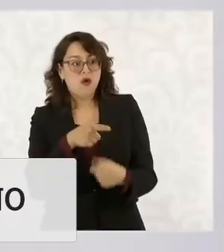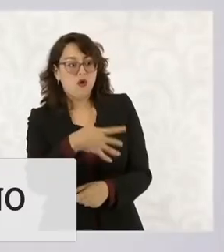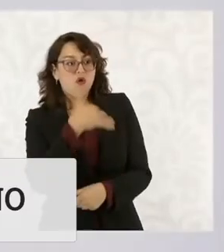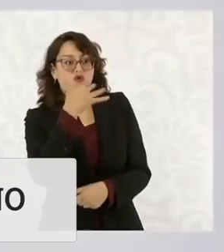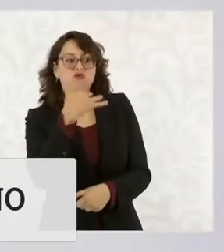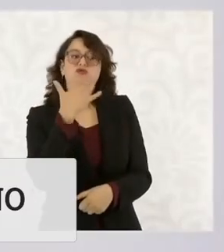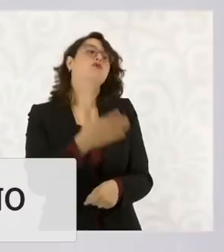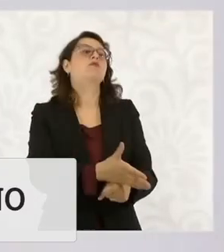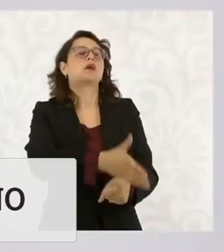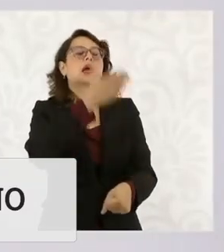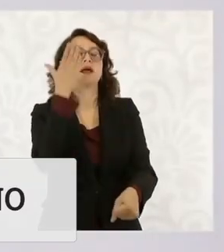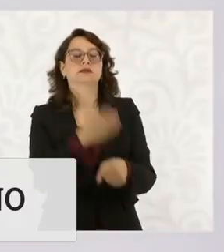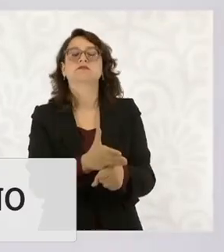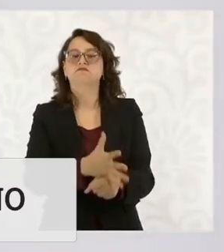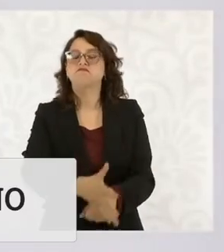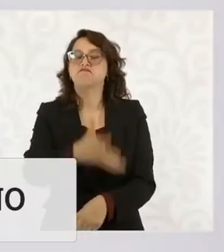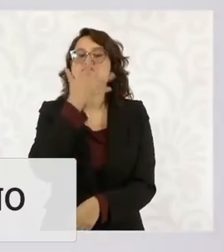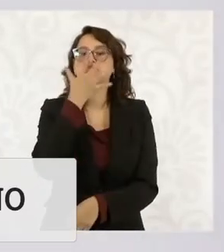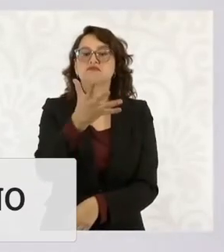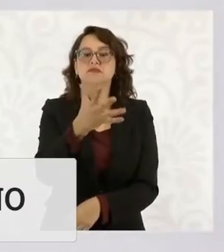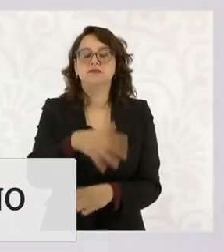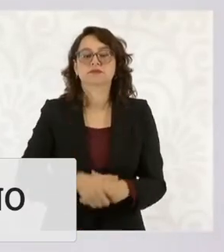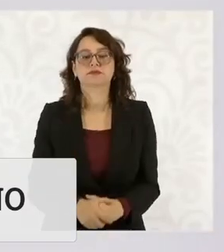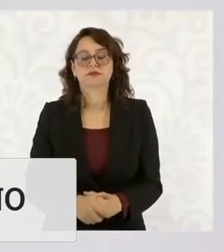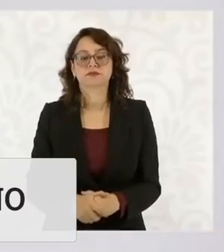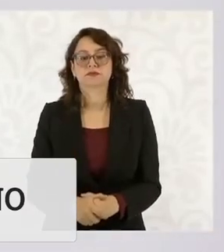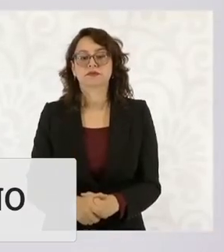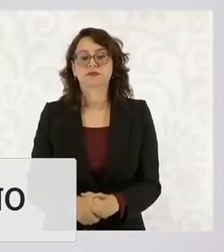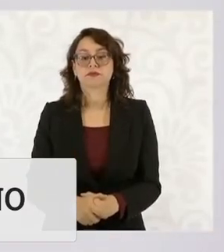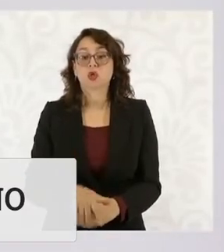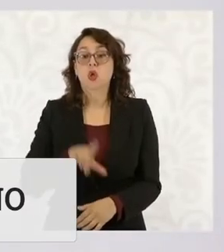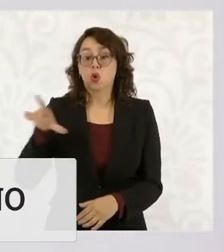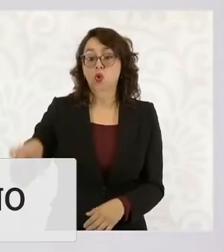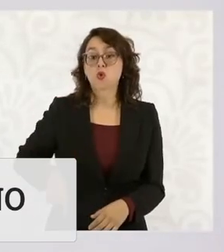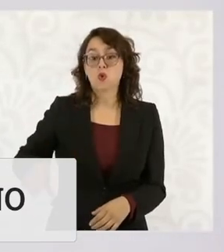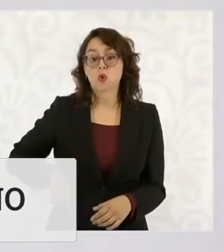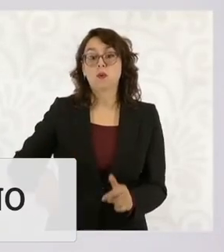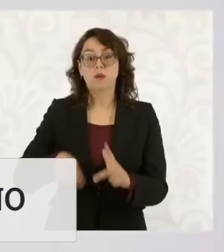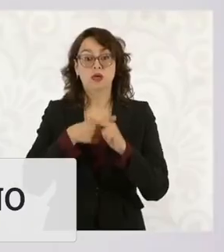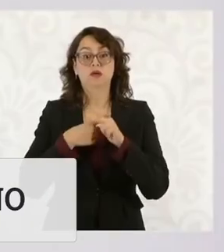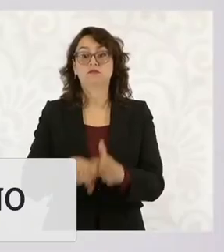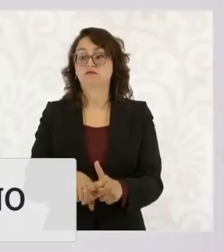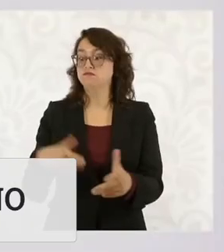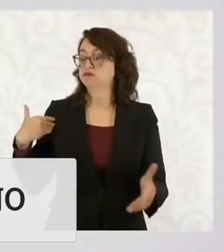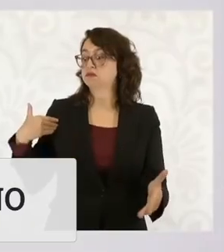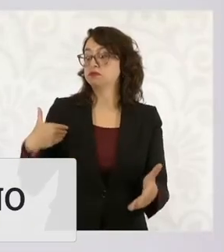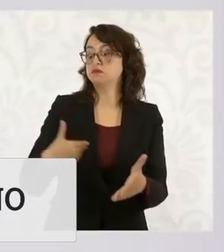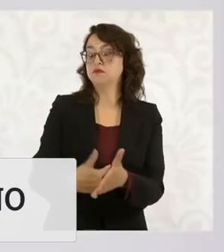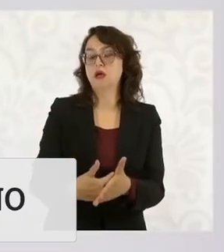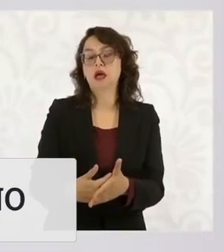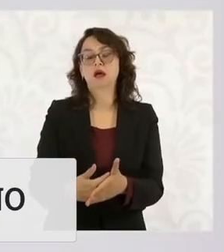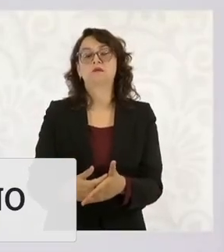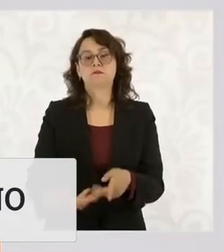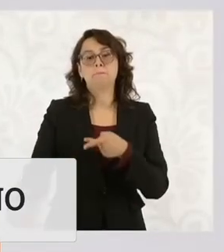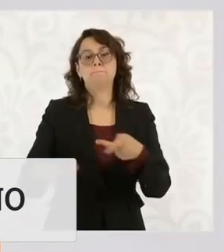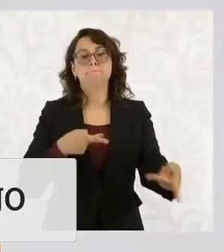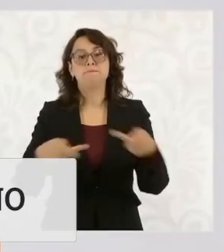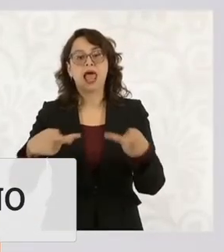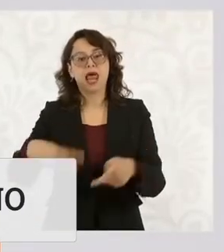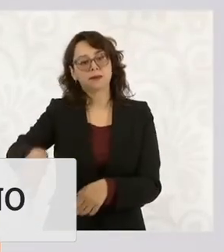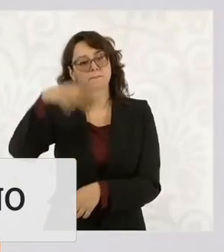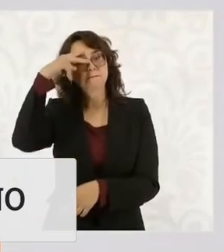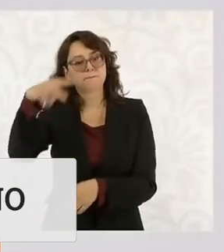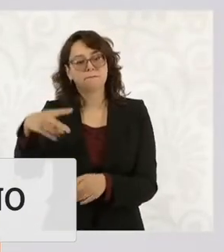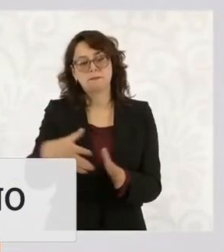algún acto de corrupción. Al inicio del gobierno presentamos el Plan México, que tiene